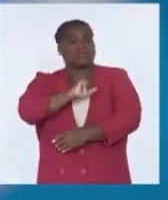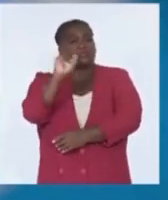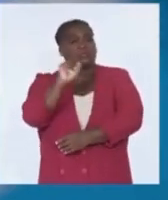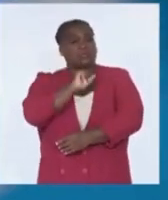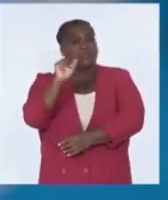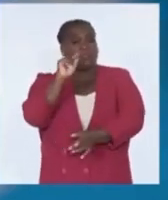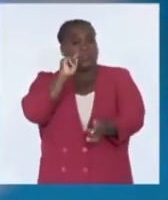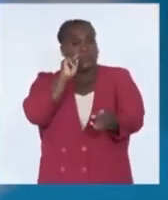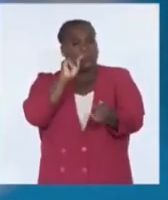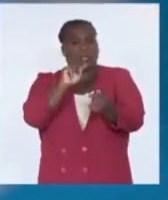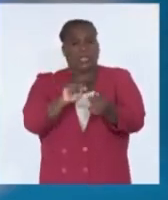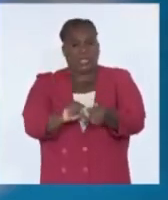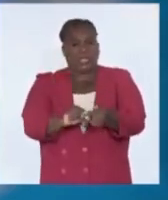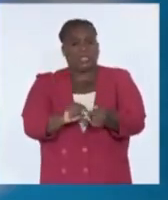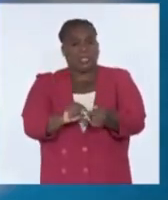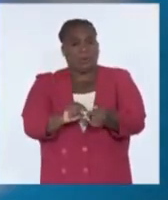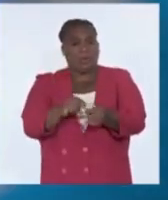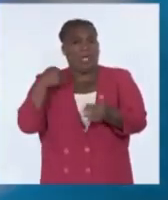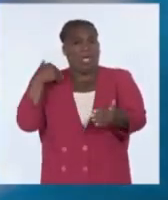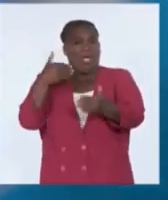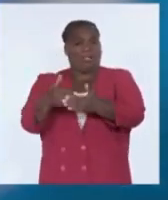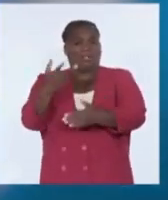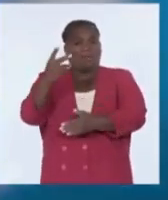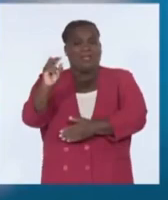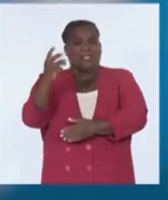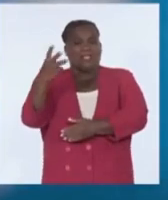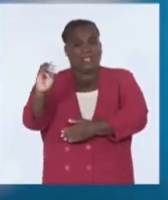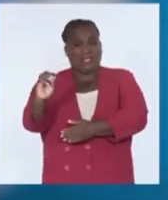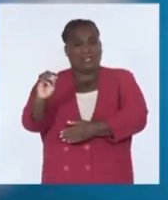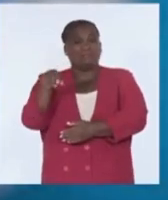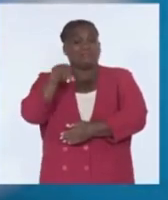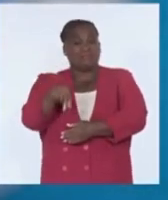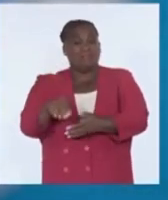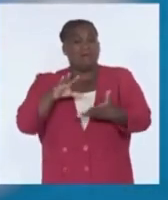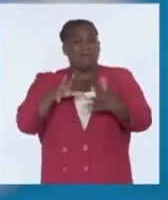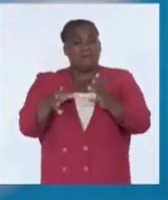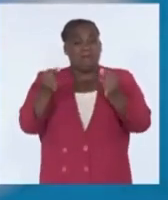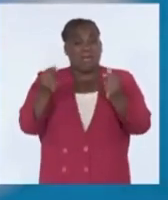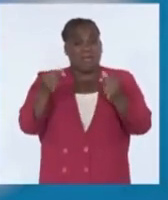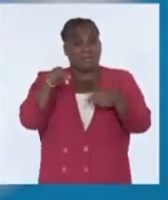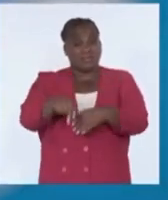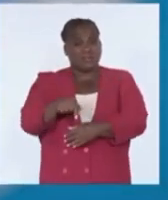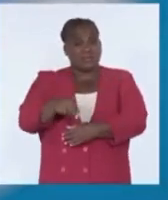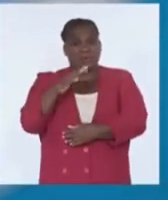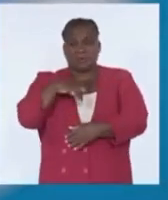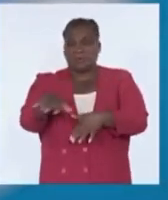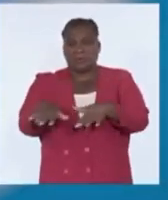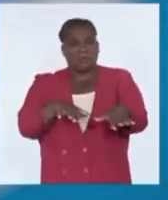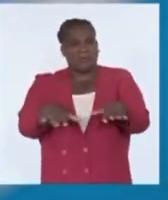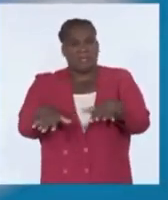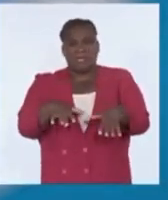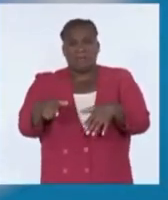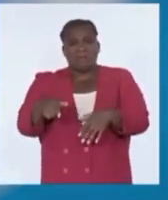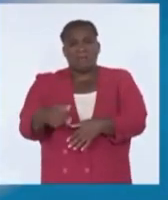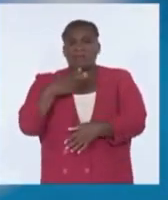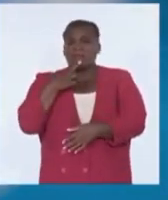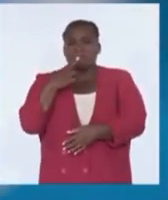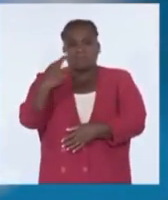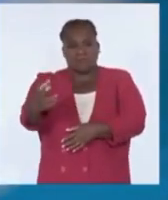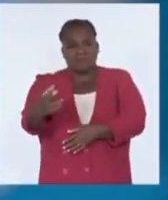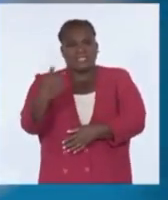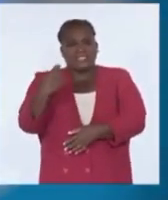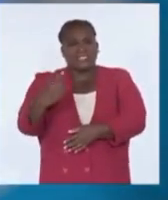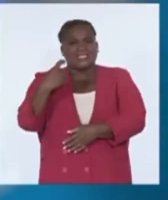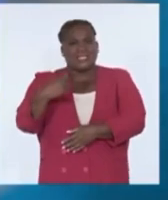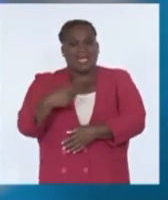desarrollo sostenible para 2030 la arquitectura financiera actual no está diseñada para proveer las respuestas que necesita los países del